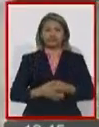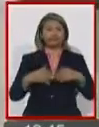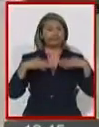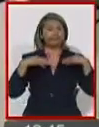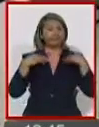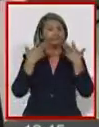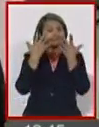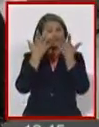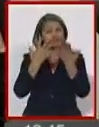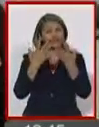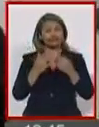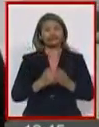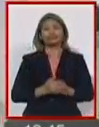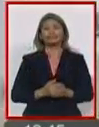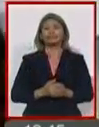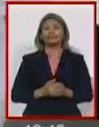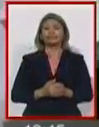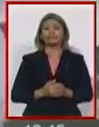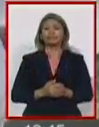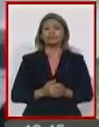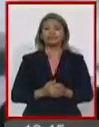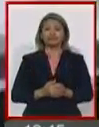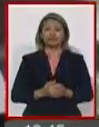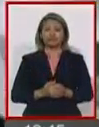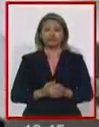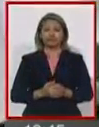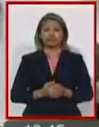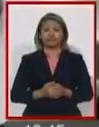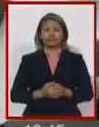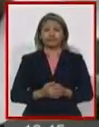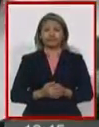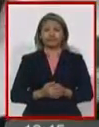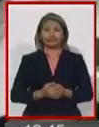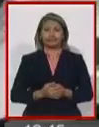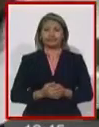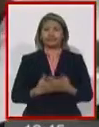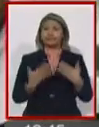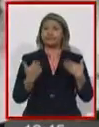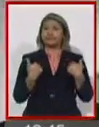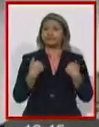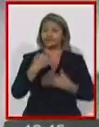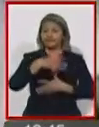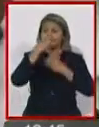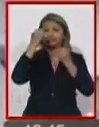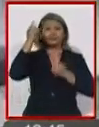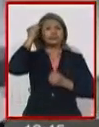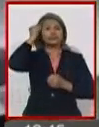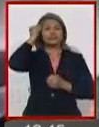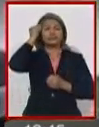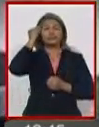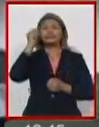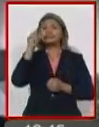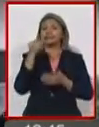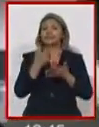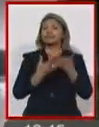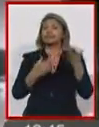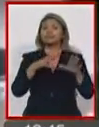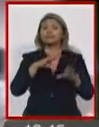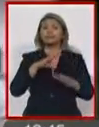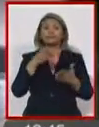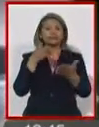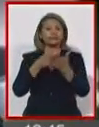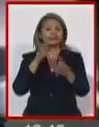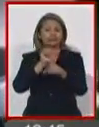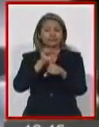Impotencia, señora. ¿Cómo dice? Mucha impotencia. Sí, sí, tenemos rabia porque el gobierno no debe de actuar con